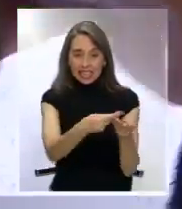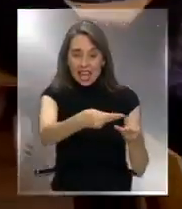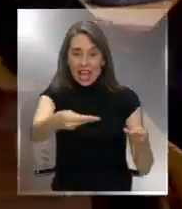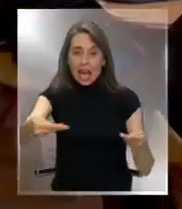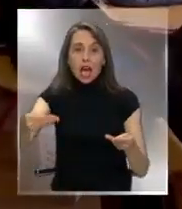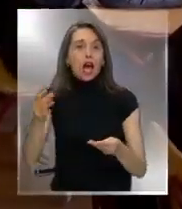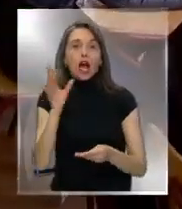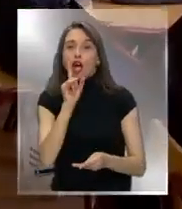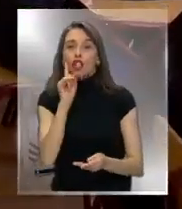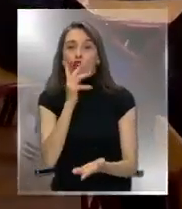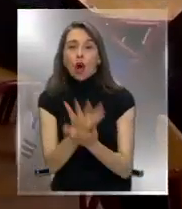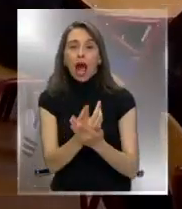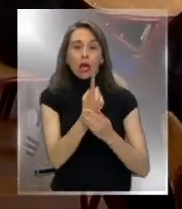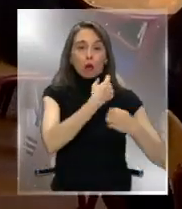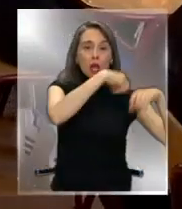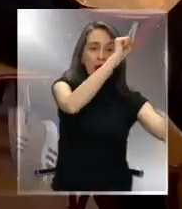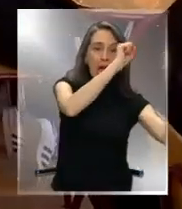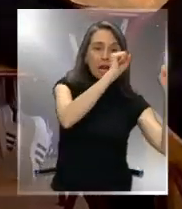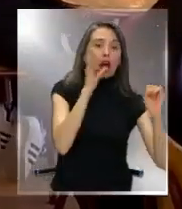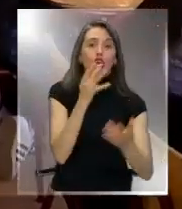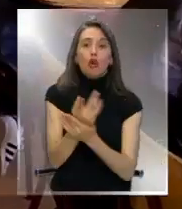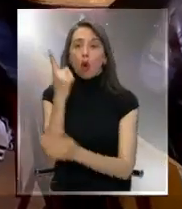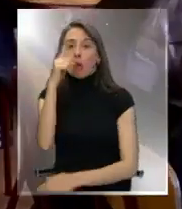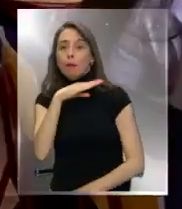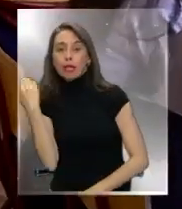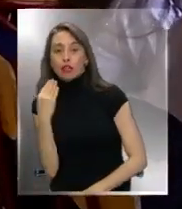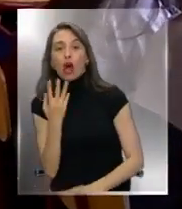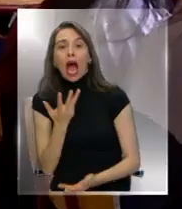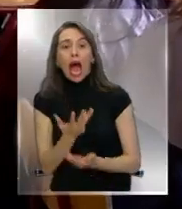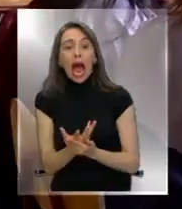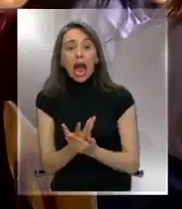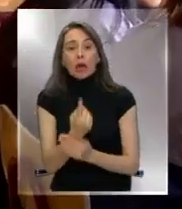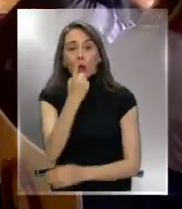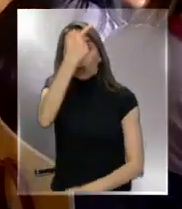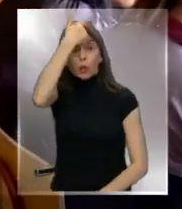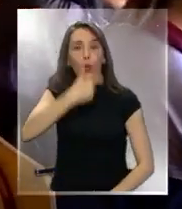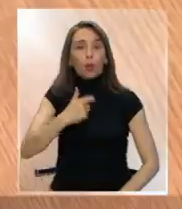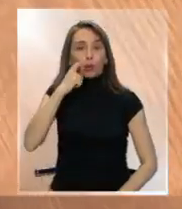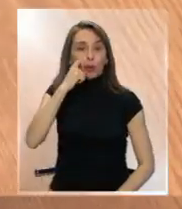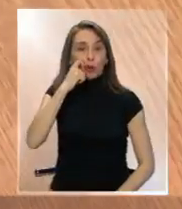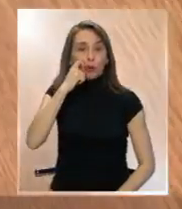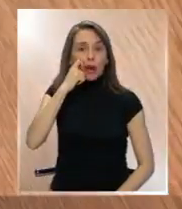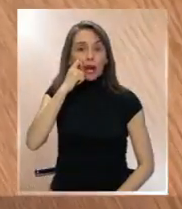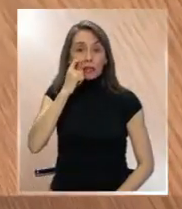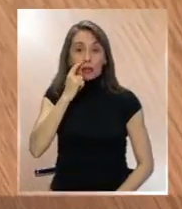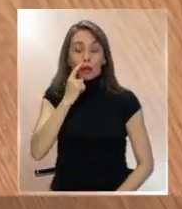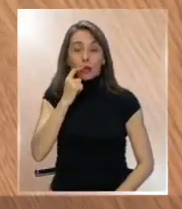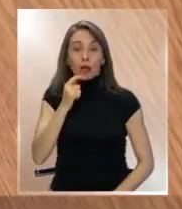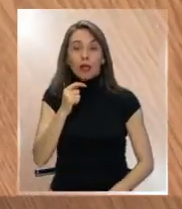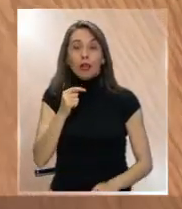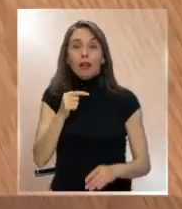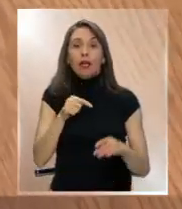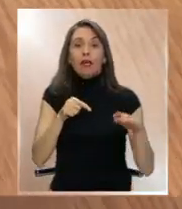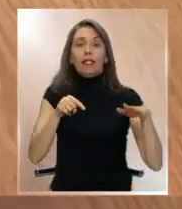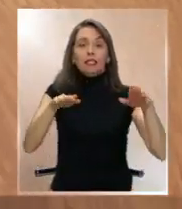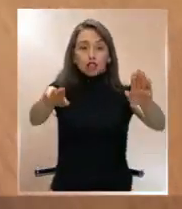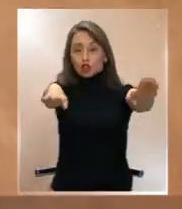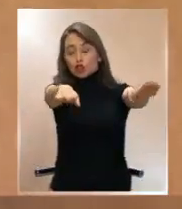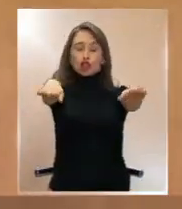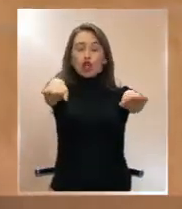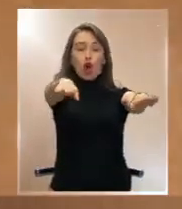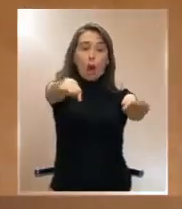un ganador o un perdedor. Hay un ser humano que desde zombie llega a